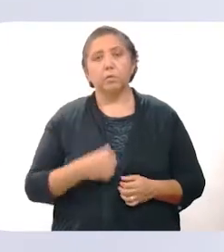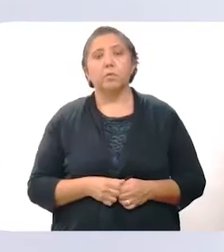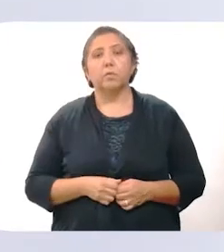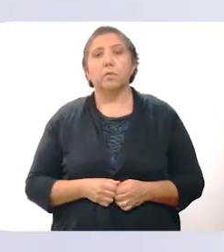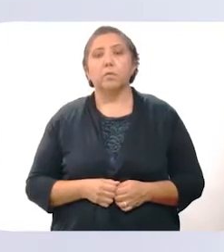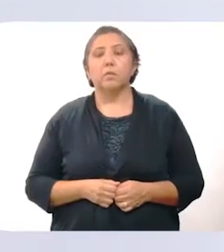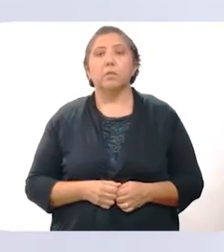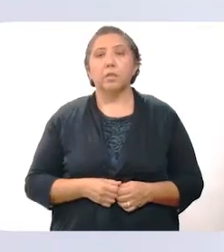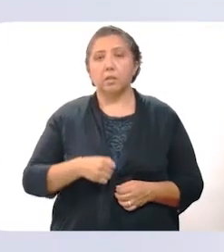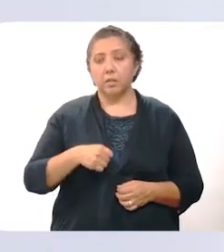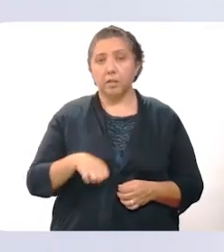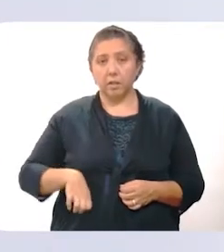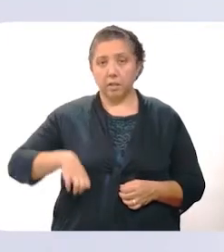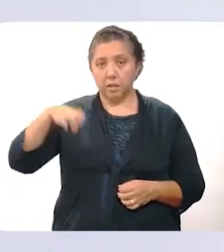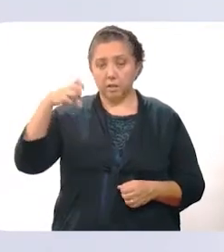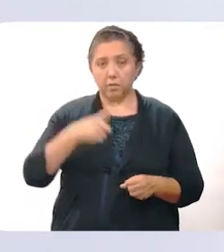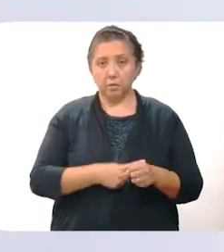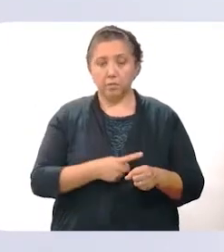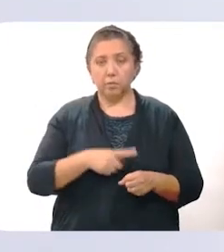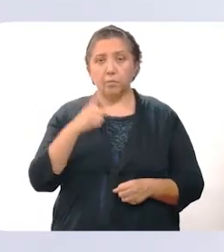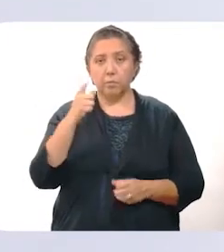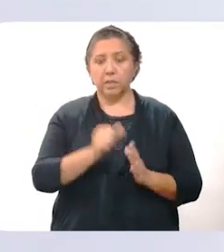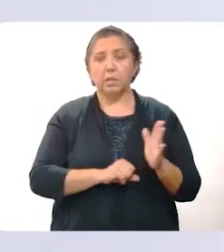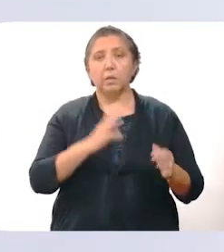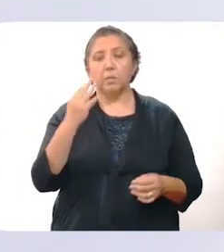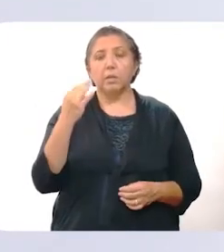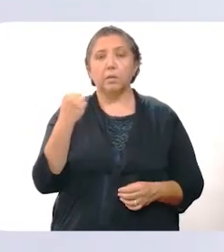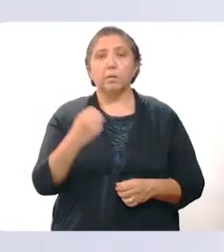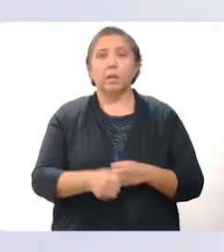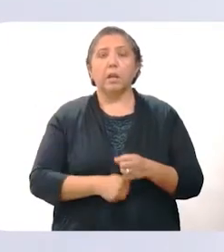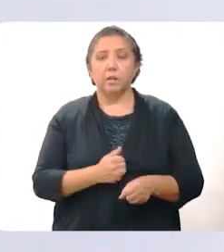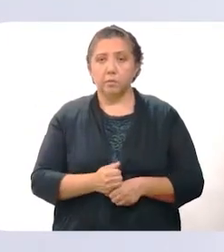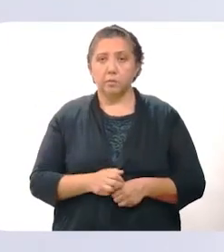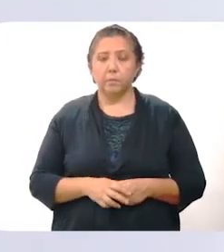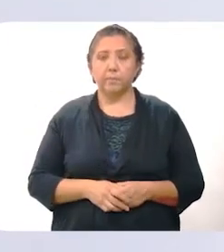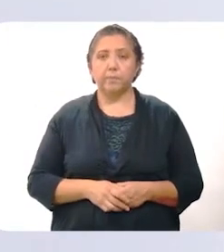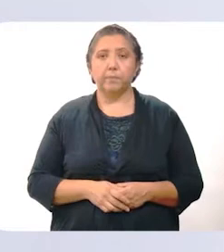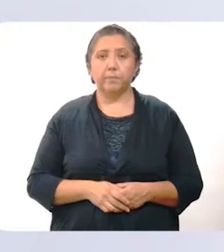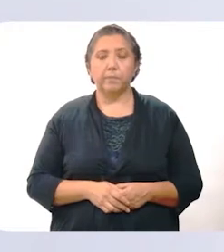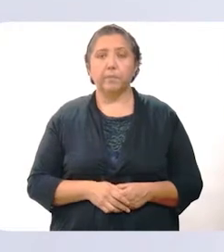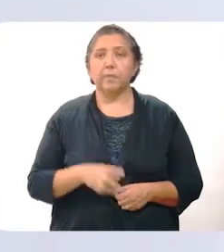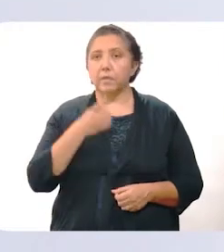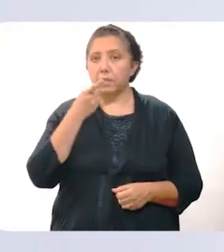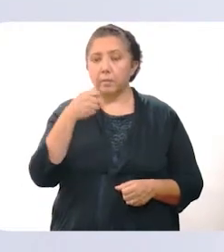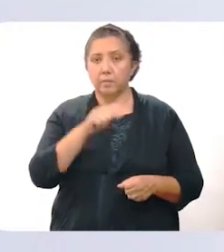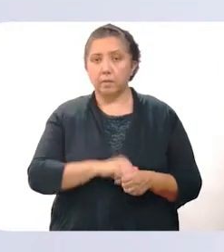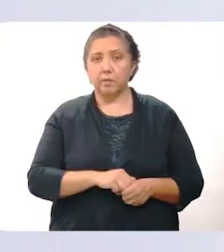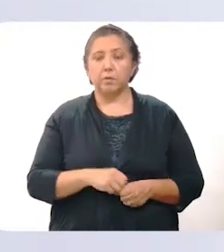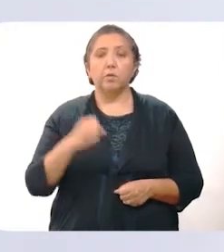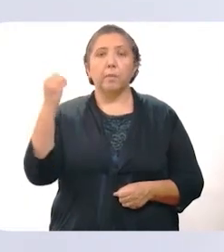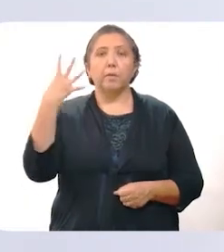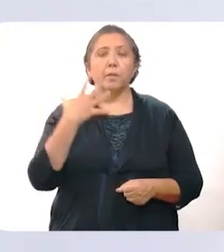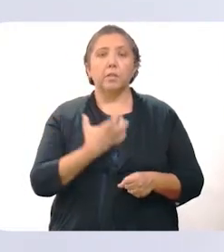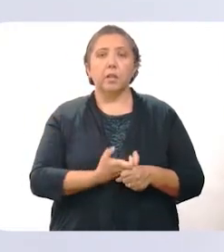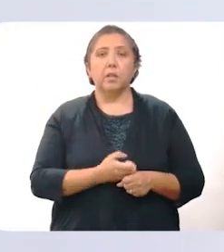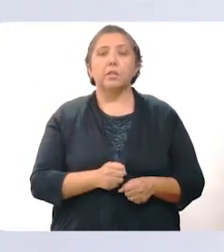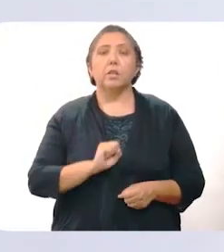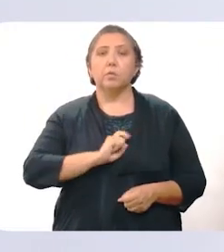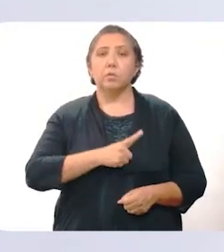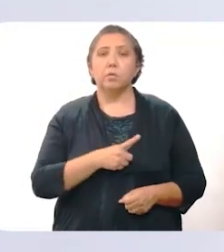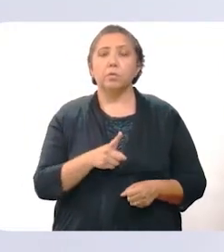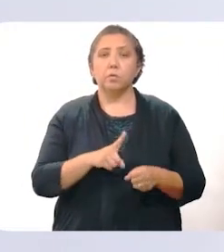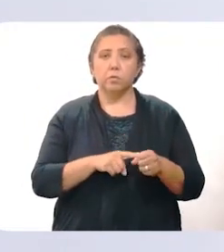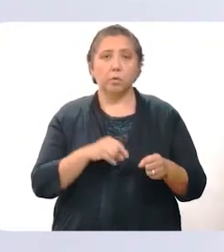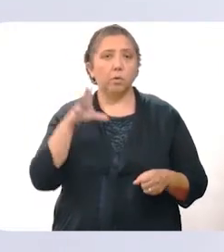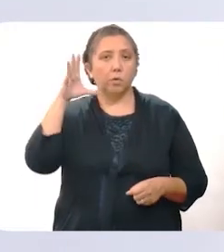diagnóstico. El rango de edad de los casos es de 1 mes a 99 años. Los indicadores semanales de nuestro semáforo estatal de